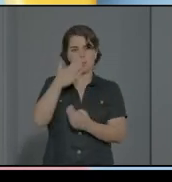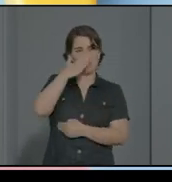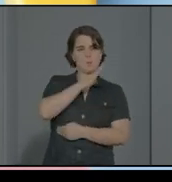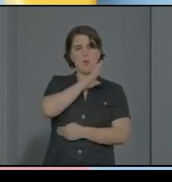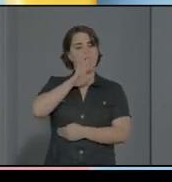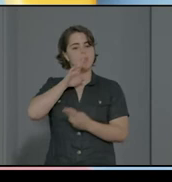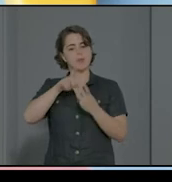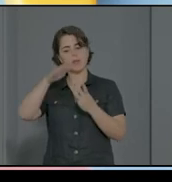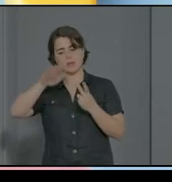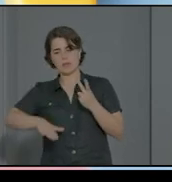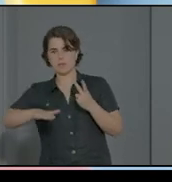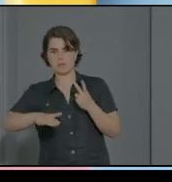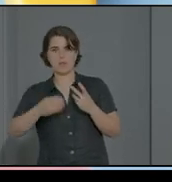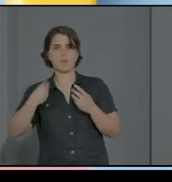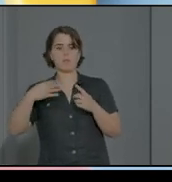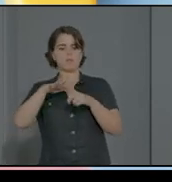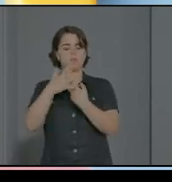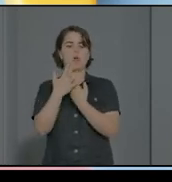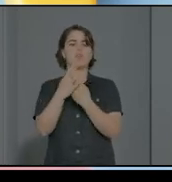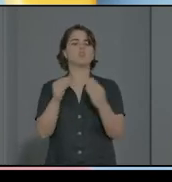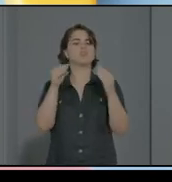en cambio, está relacionada con